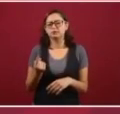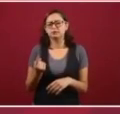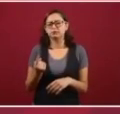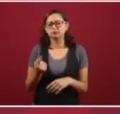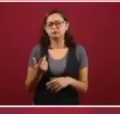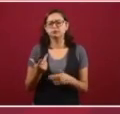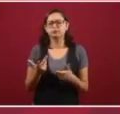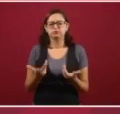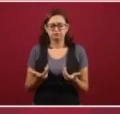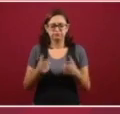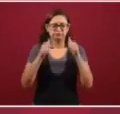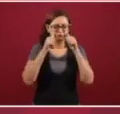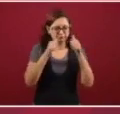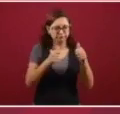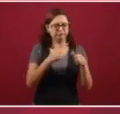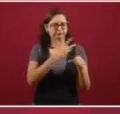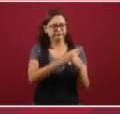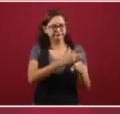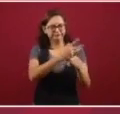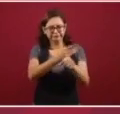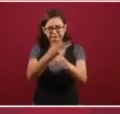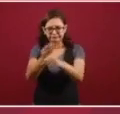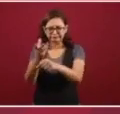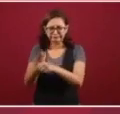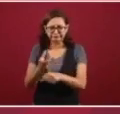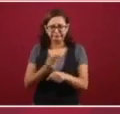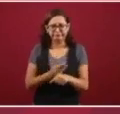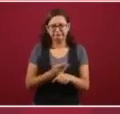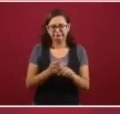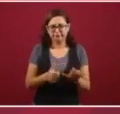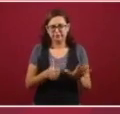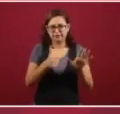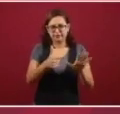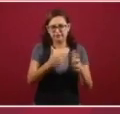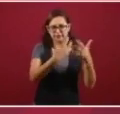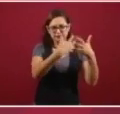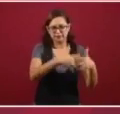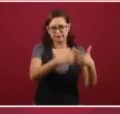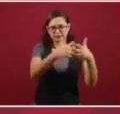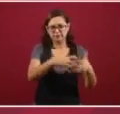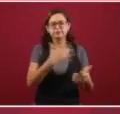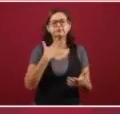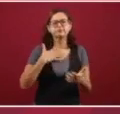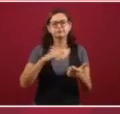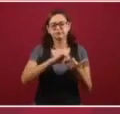la atención, el mantenimiento a las 6 refinerías.